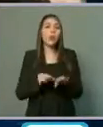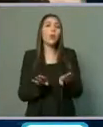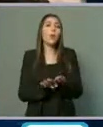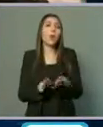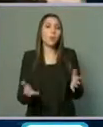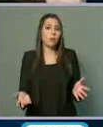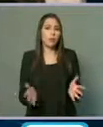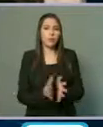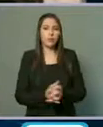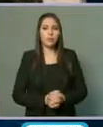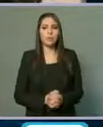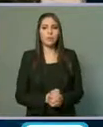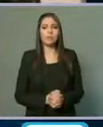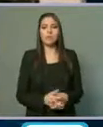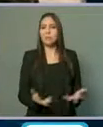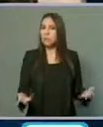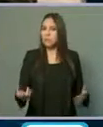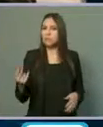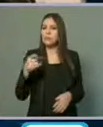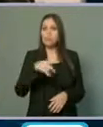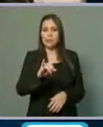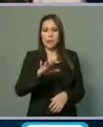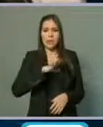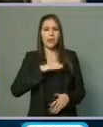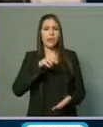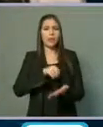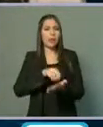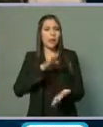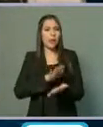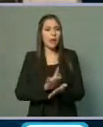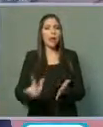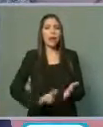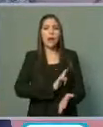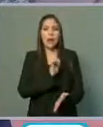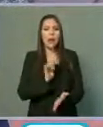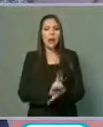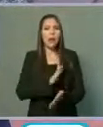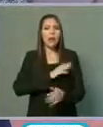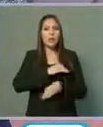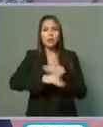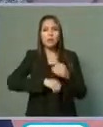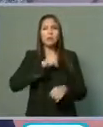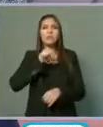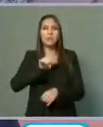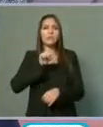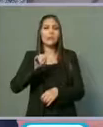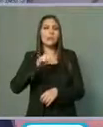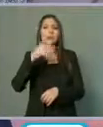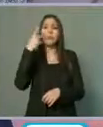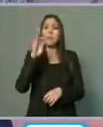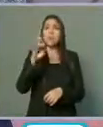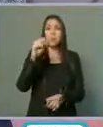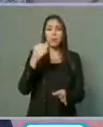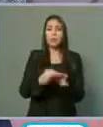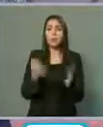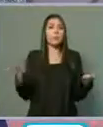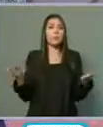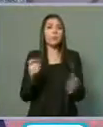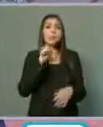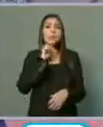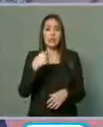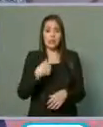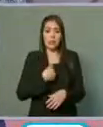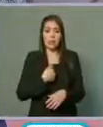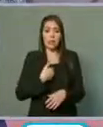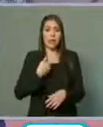O sea, sí, ahí están las leyes, ahí están los organismos, ahí están las instituciones, pero cuando esto no se cumple, hay que alzar la voz. ¿Quién? Pues el propio